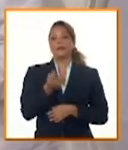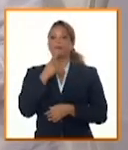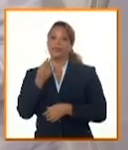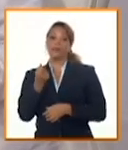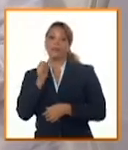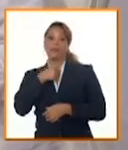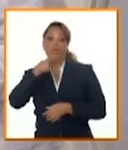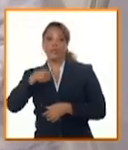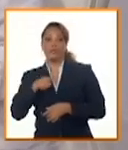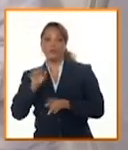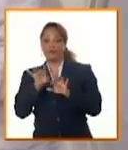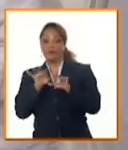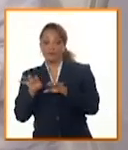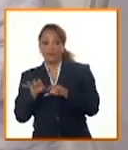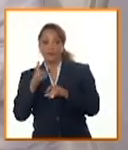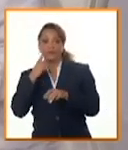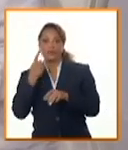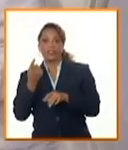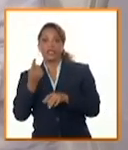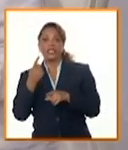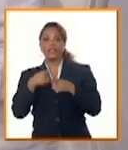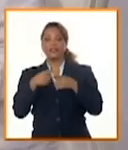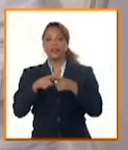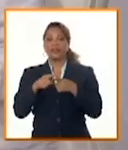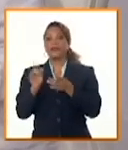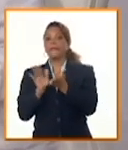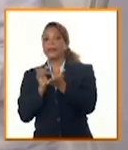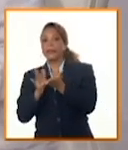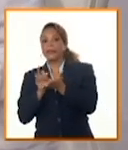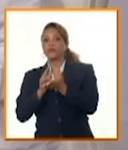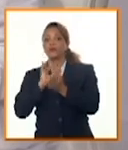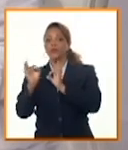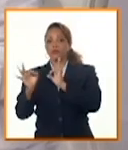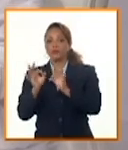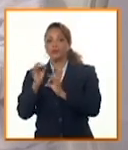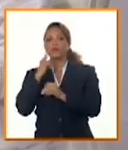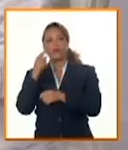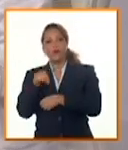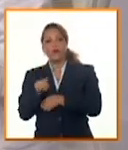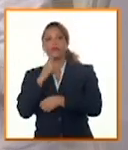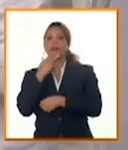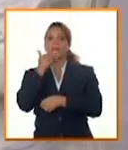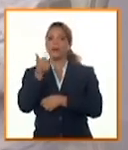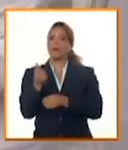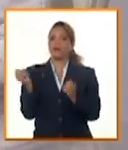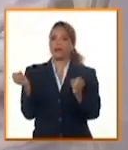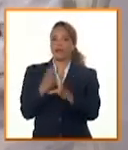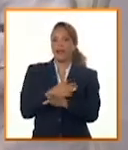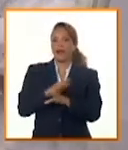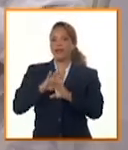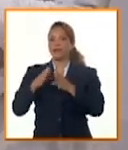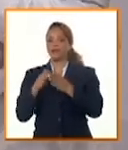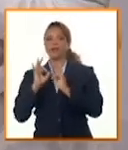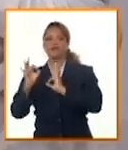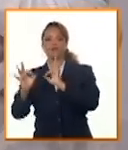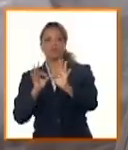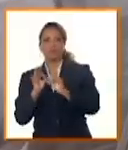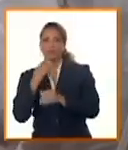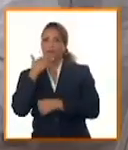que tienen atrás software con determinadas garantías de seguridad etcétera las transacciones son más transparentes